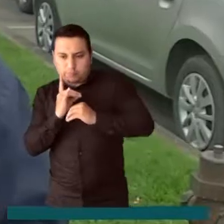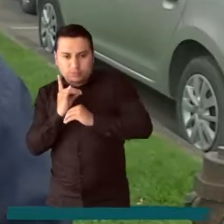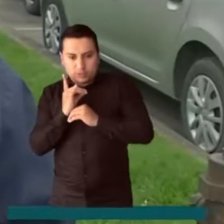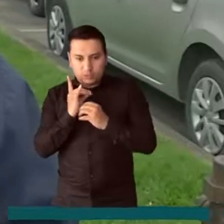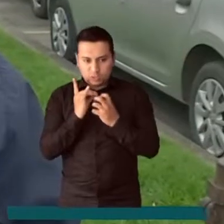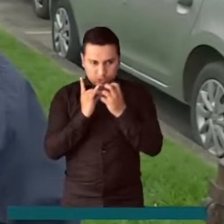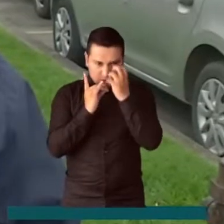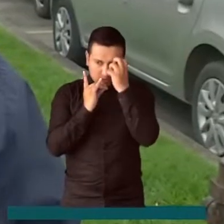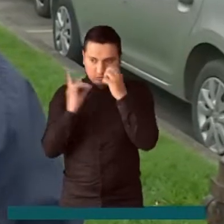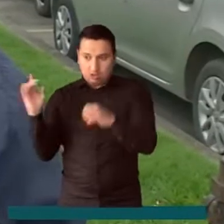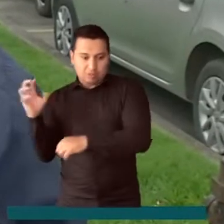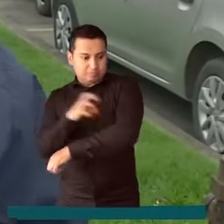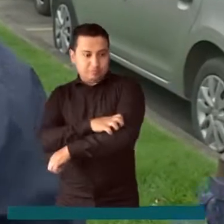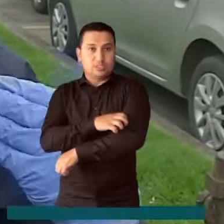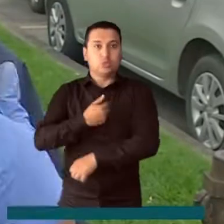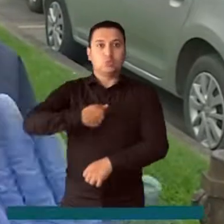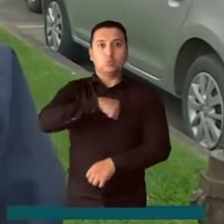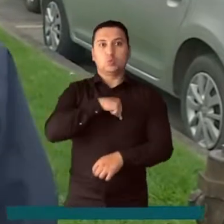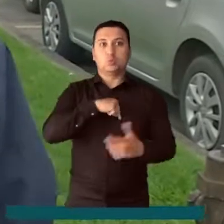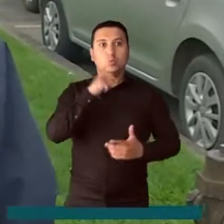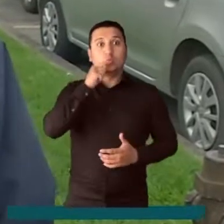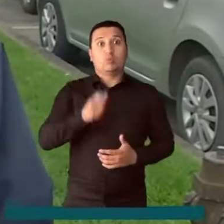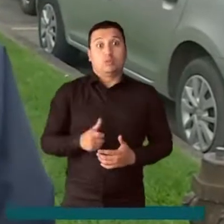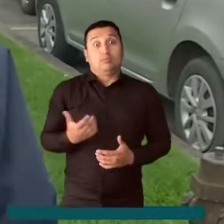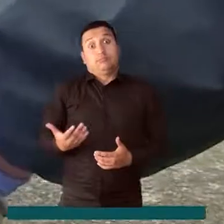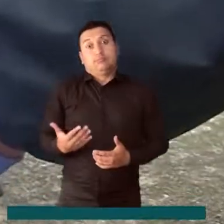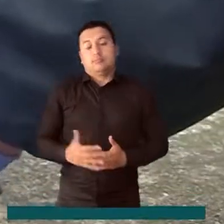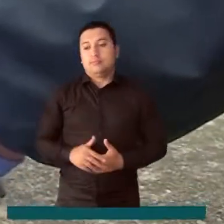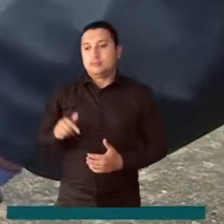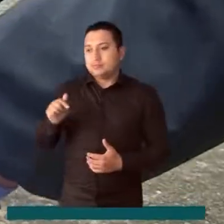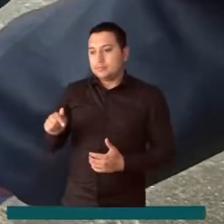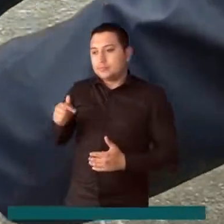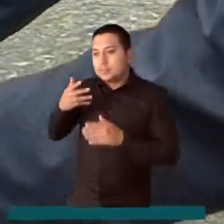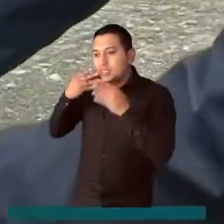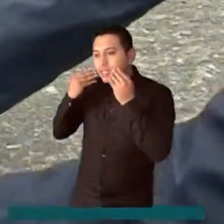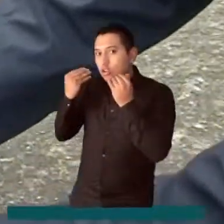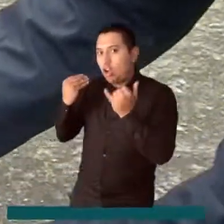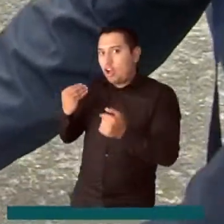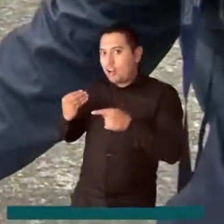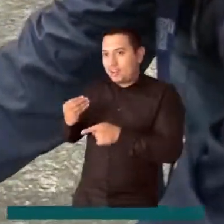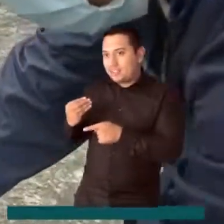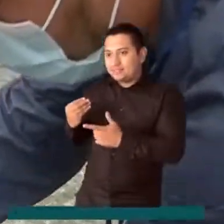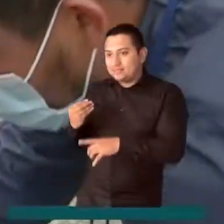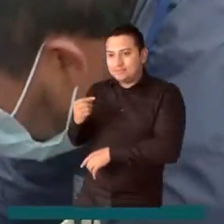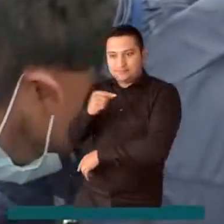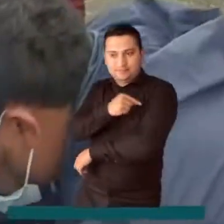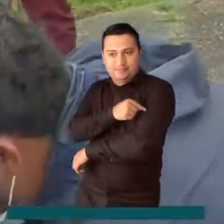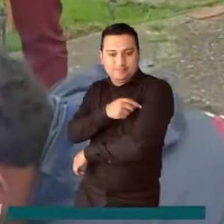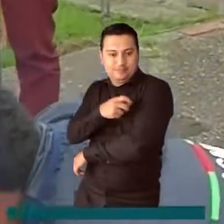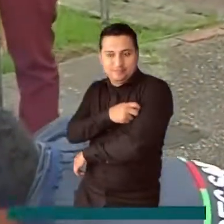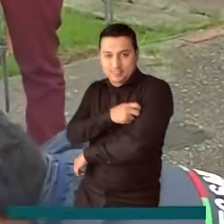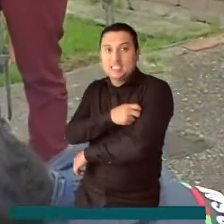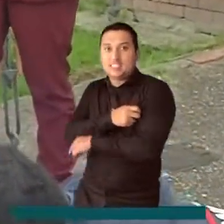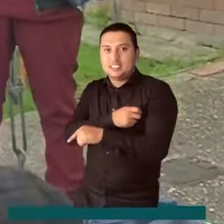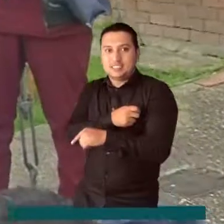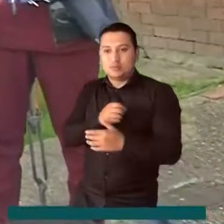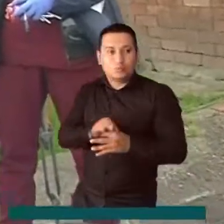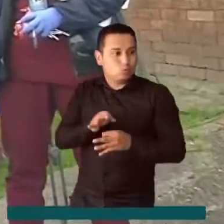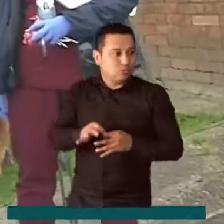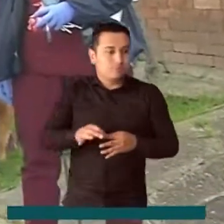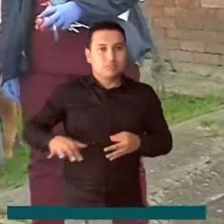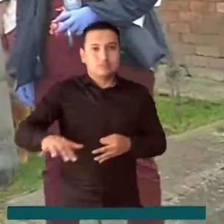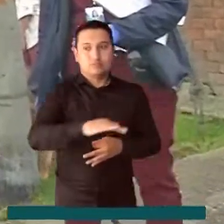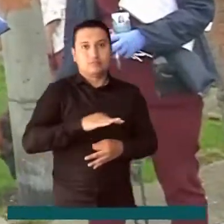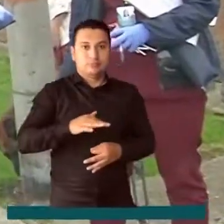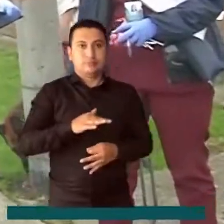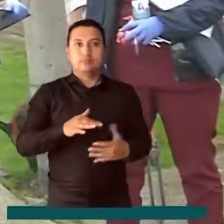puedan llegar a sufrir la enfermedad y asimismo pues que no la transmitan a nosotros. Tommy es uno de los gatos que está siendo vacunado contra la rabia en el municipio de